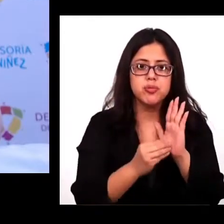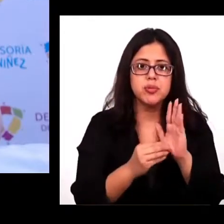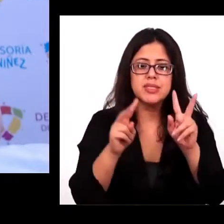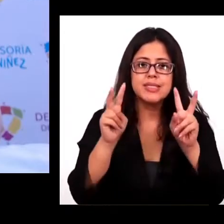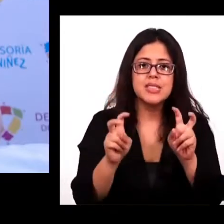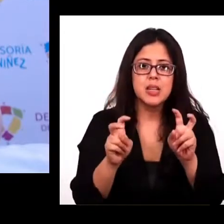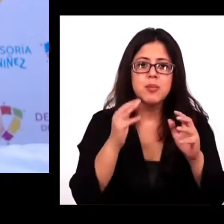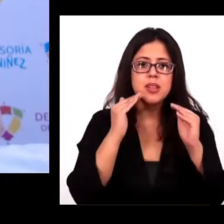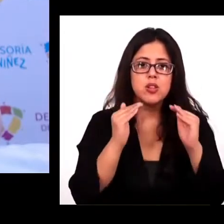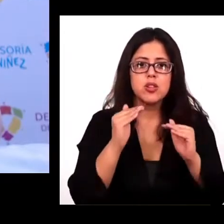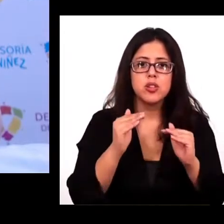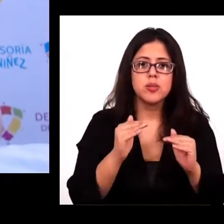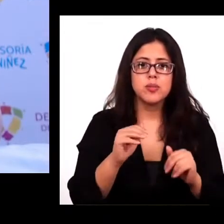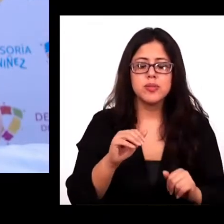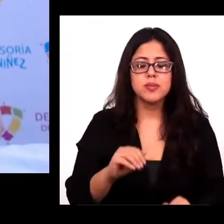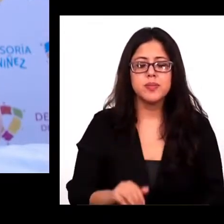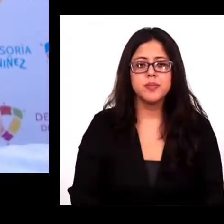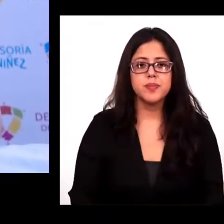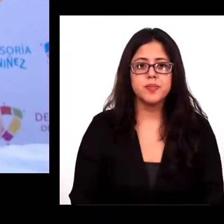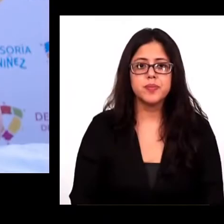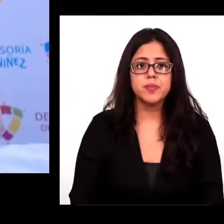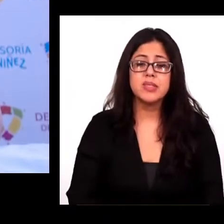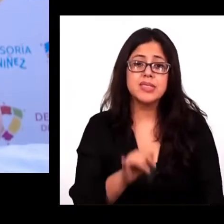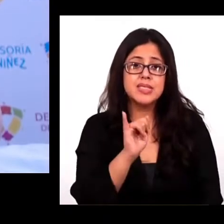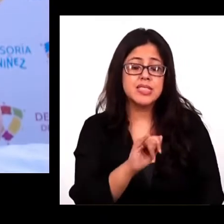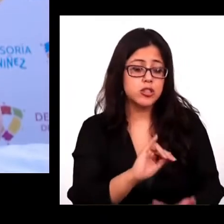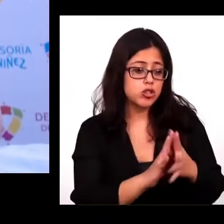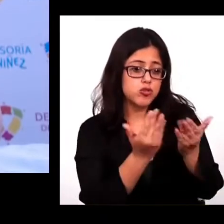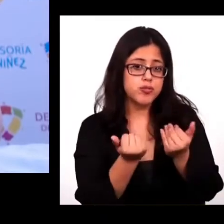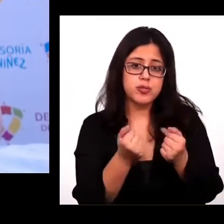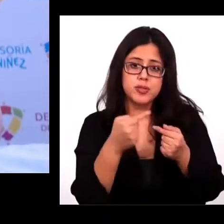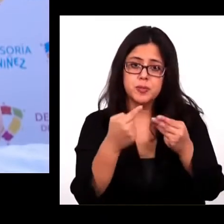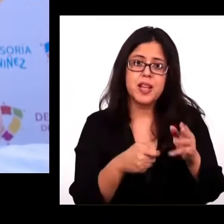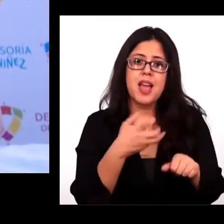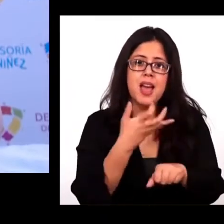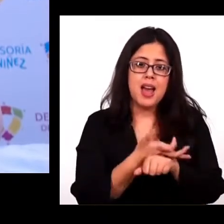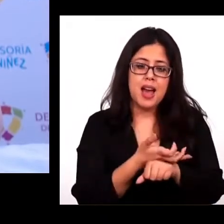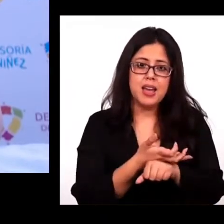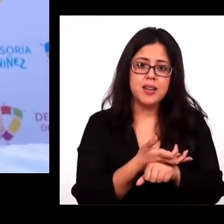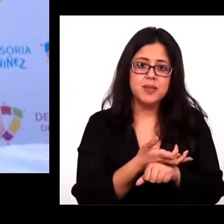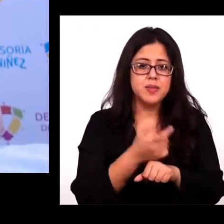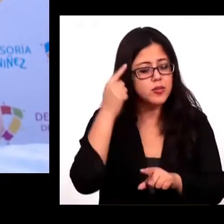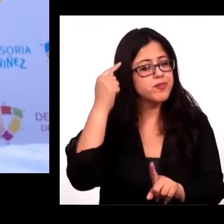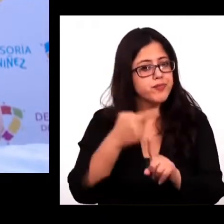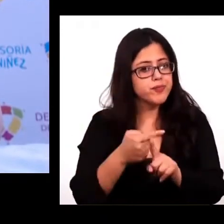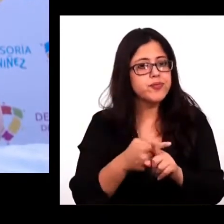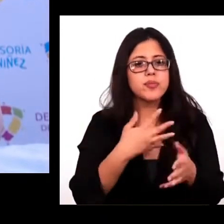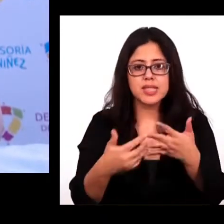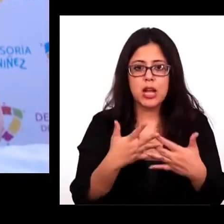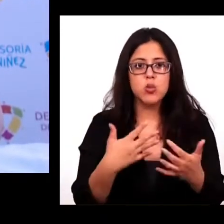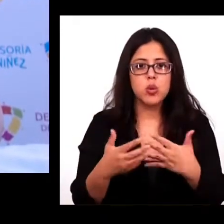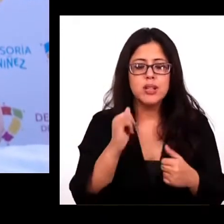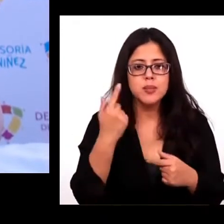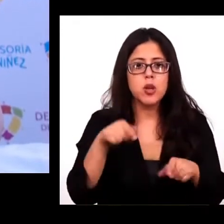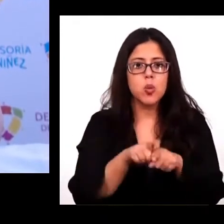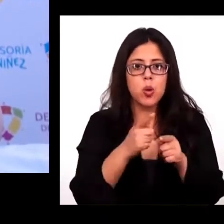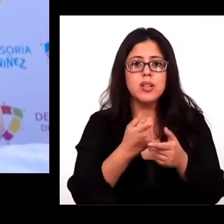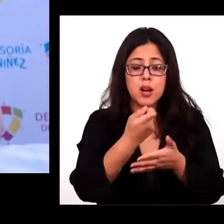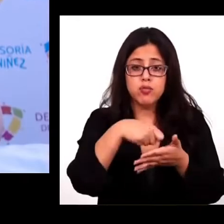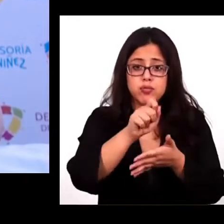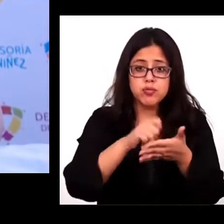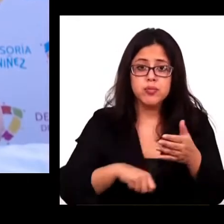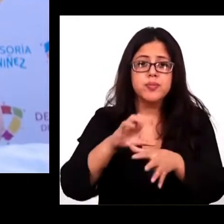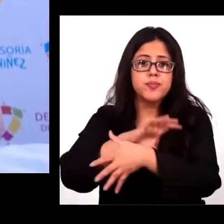la niñez, la infancia en el país? Sí, todas las expectativas posibles. Más allá de mi optimismo natural, hemos firmado, como ustedes saben, un